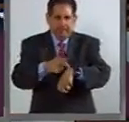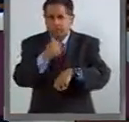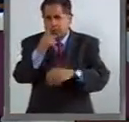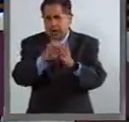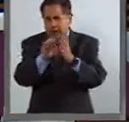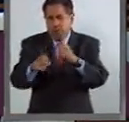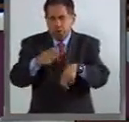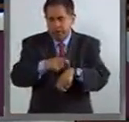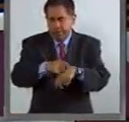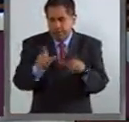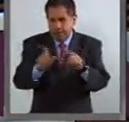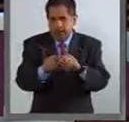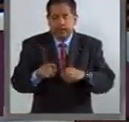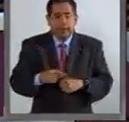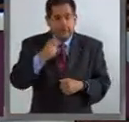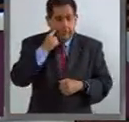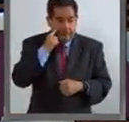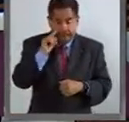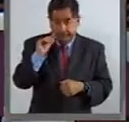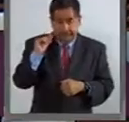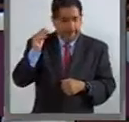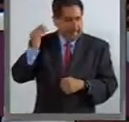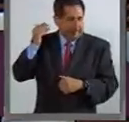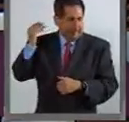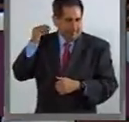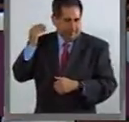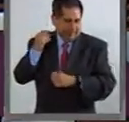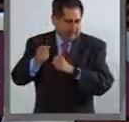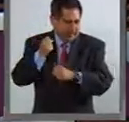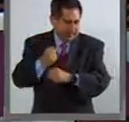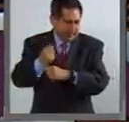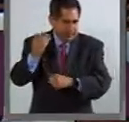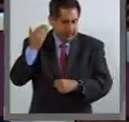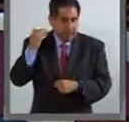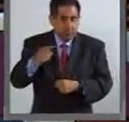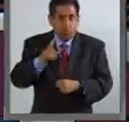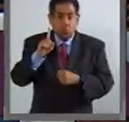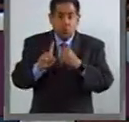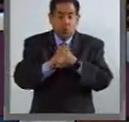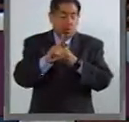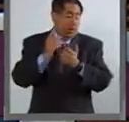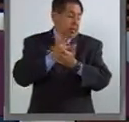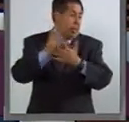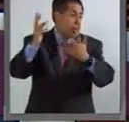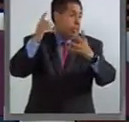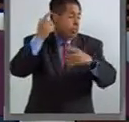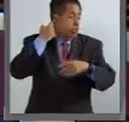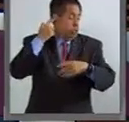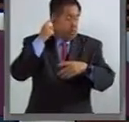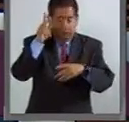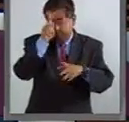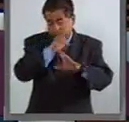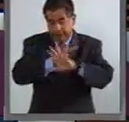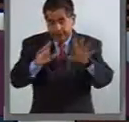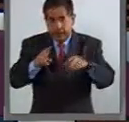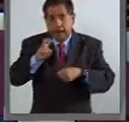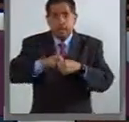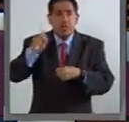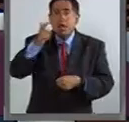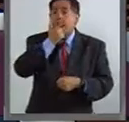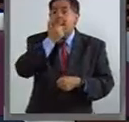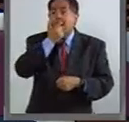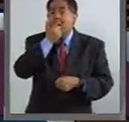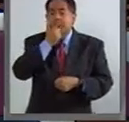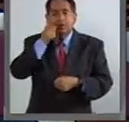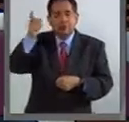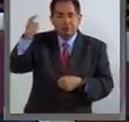mencionaría uno. Hace algunos años hubo un escándalo muy fuerte en el Reino Unido